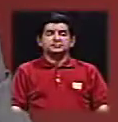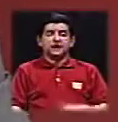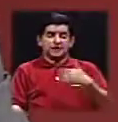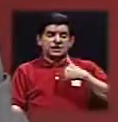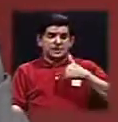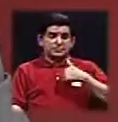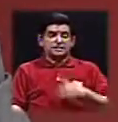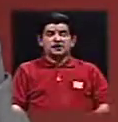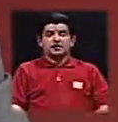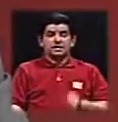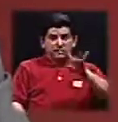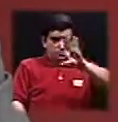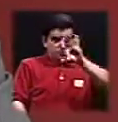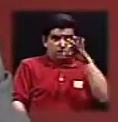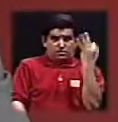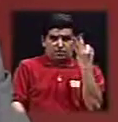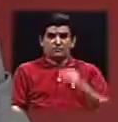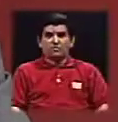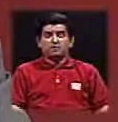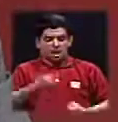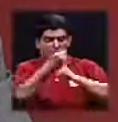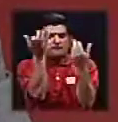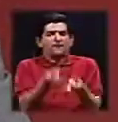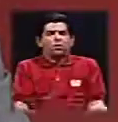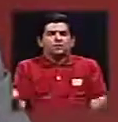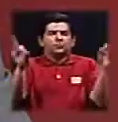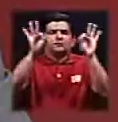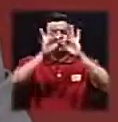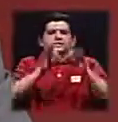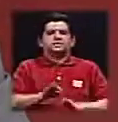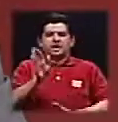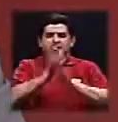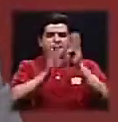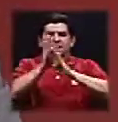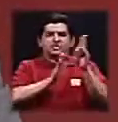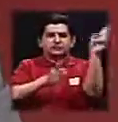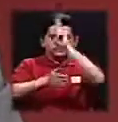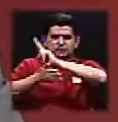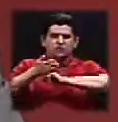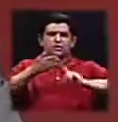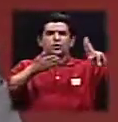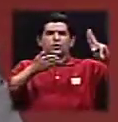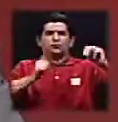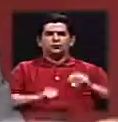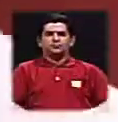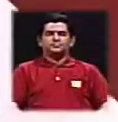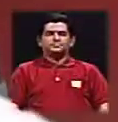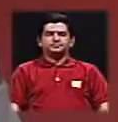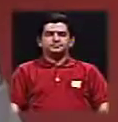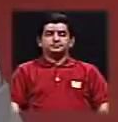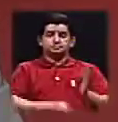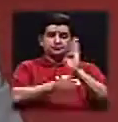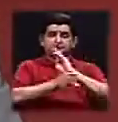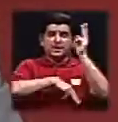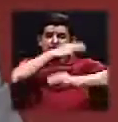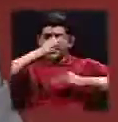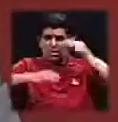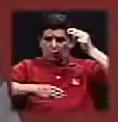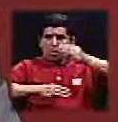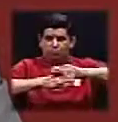manera significa un gran apoyo para el desarrollo de nuestras universidades. El Banco